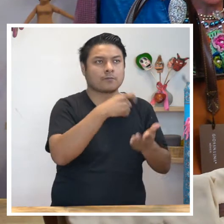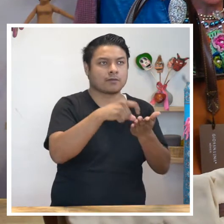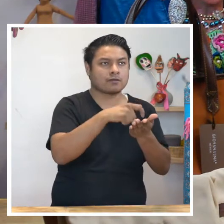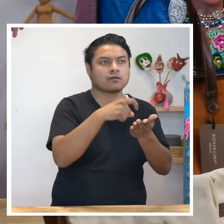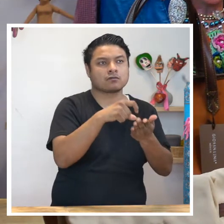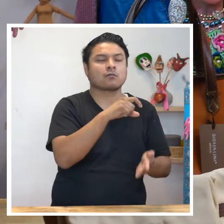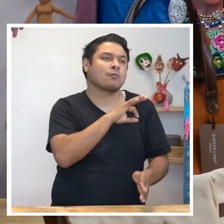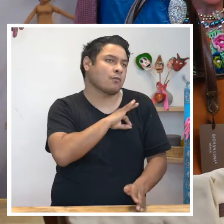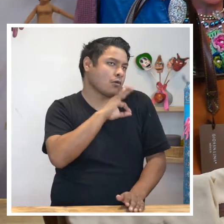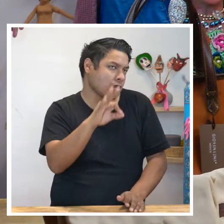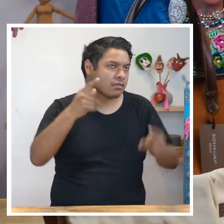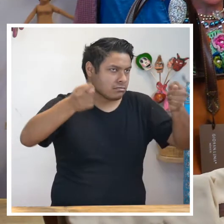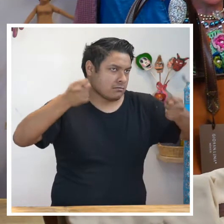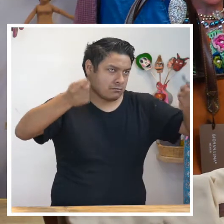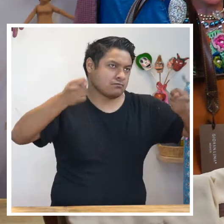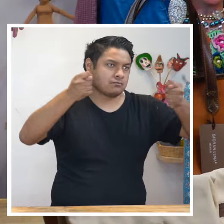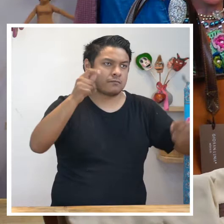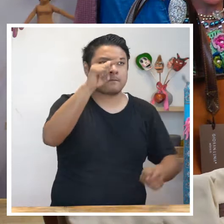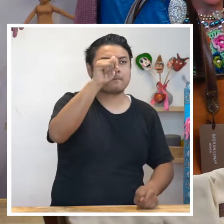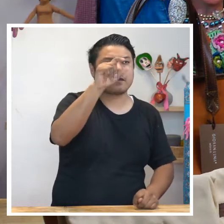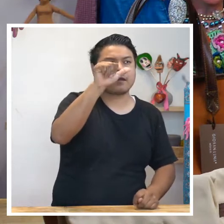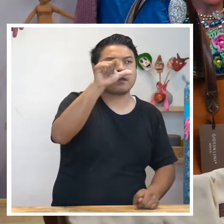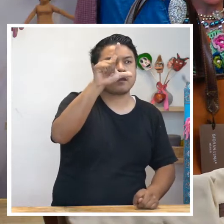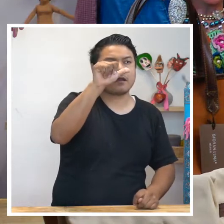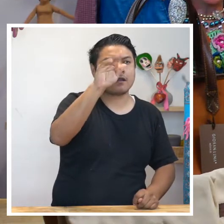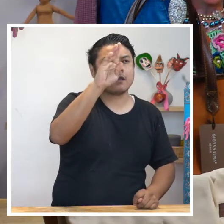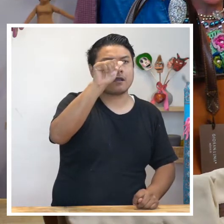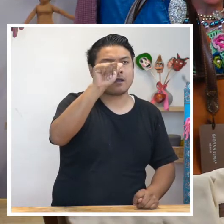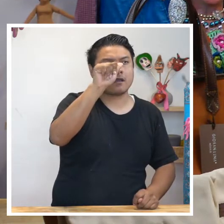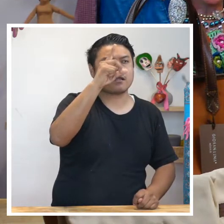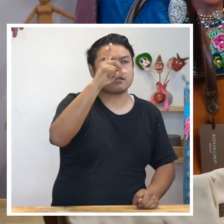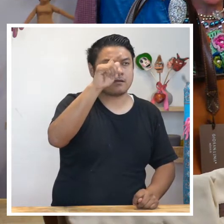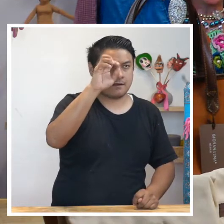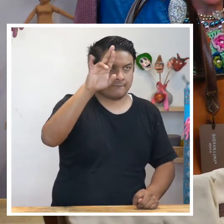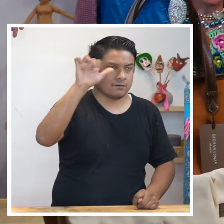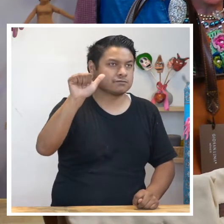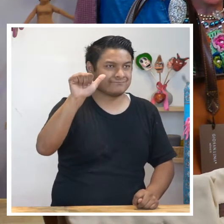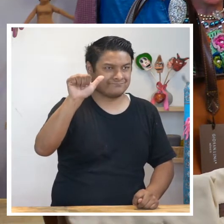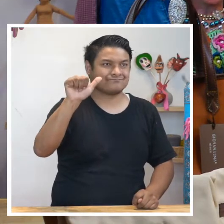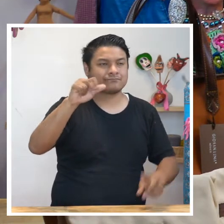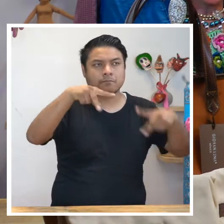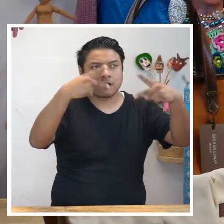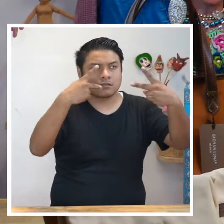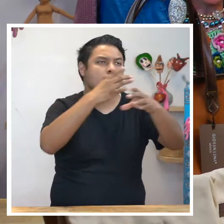vendan cosas para piel. Yo utilicé este pedazo de cartón. Vamos a hacer